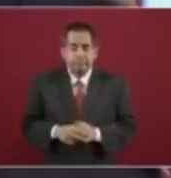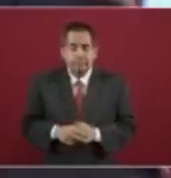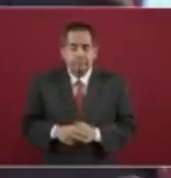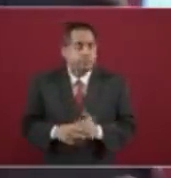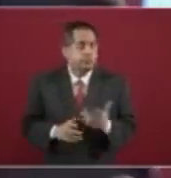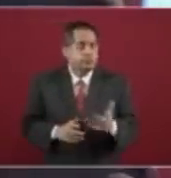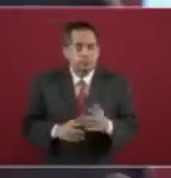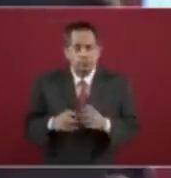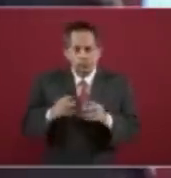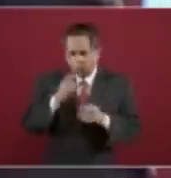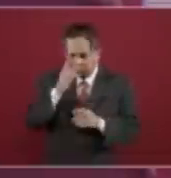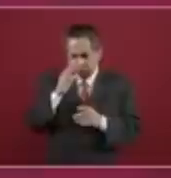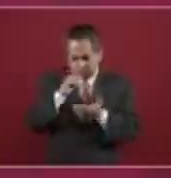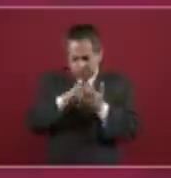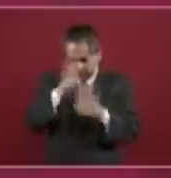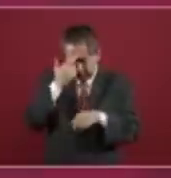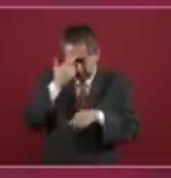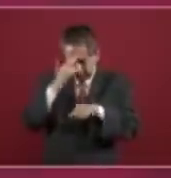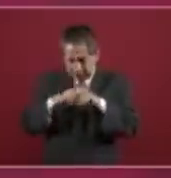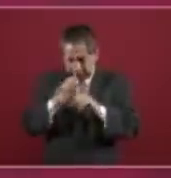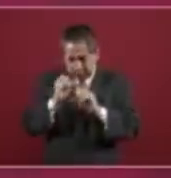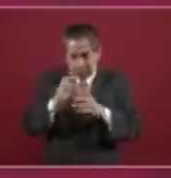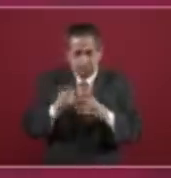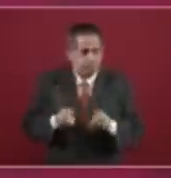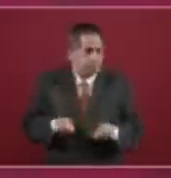No tengo el dato